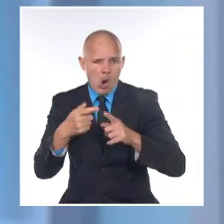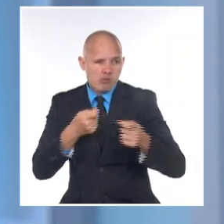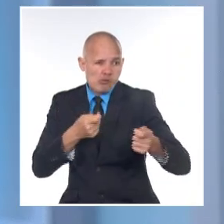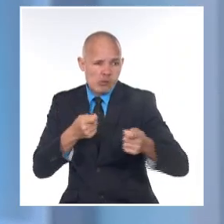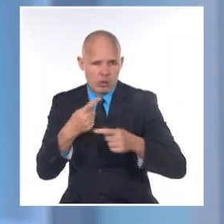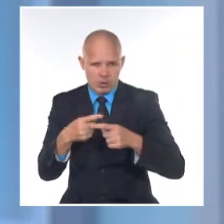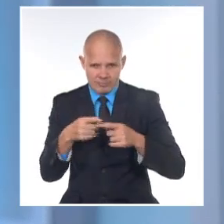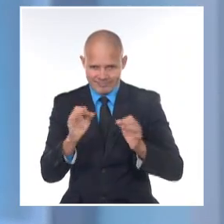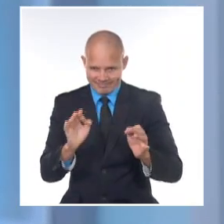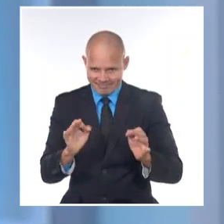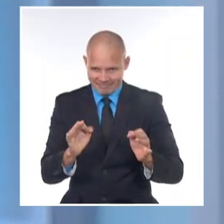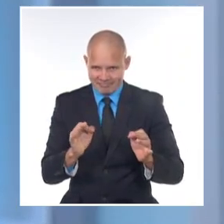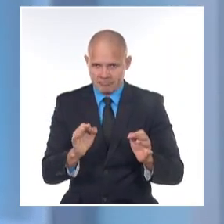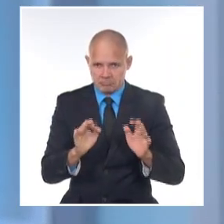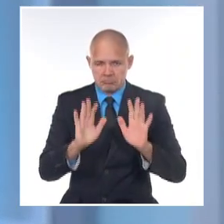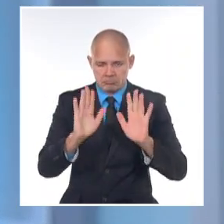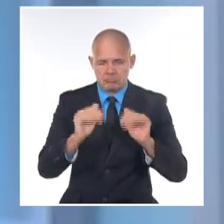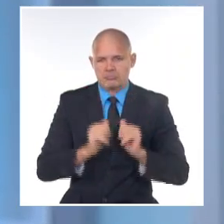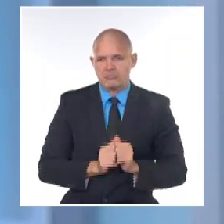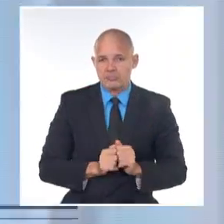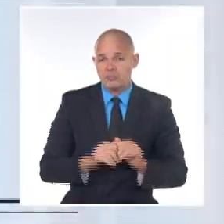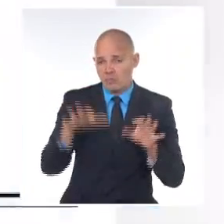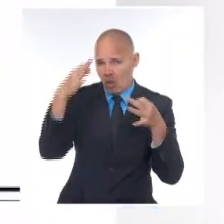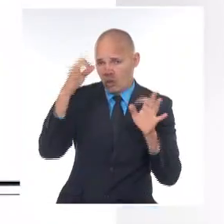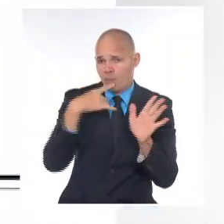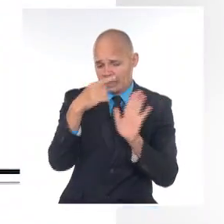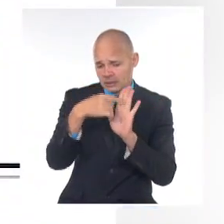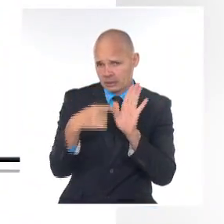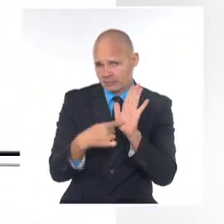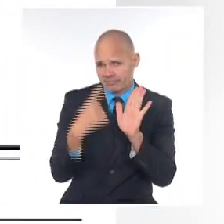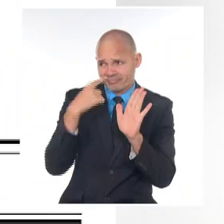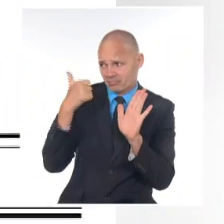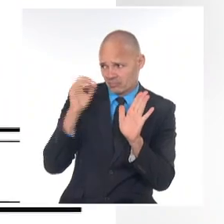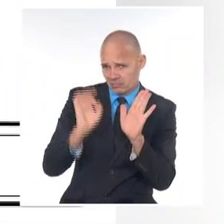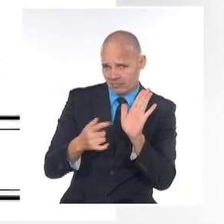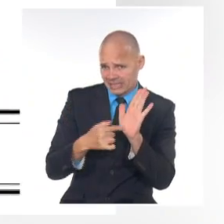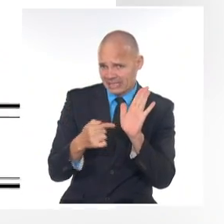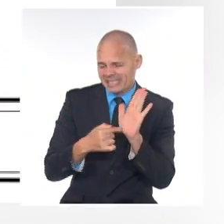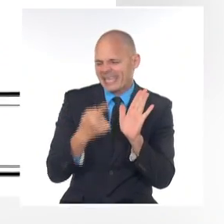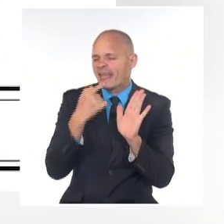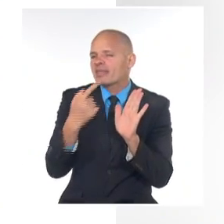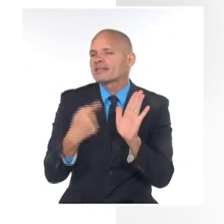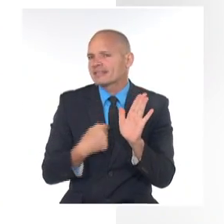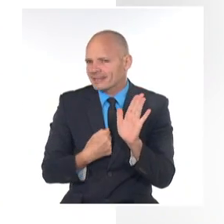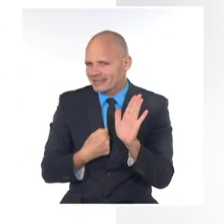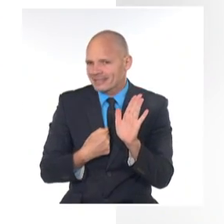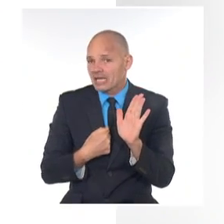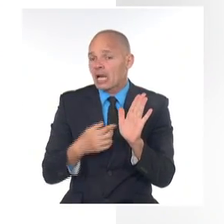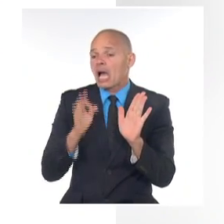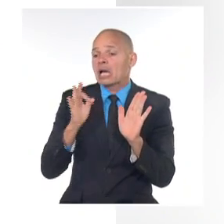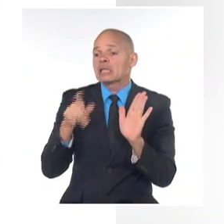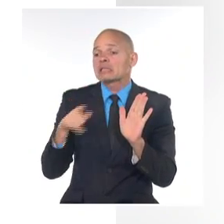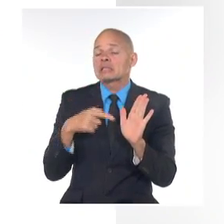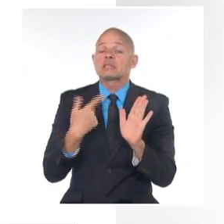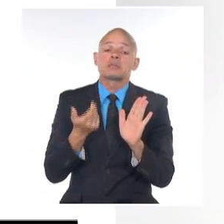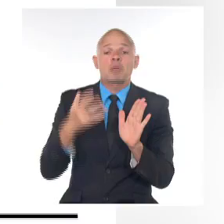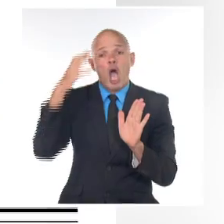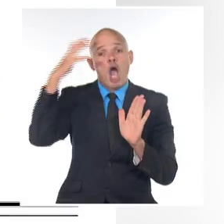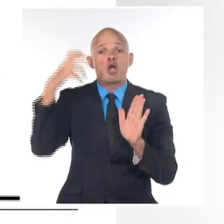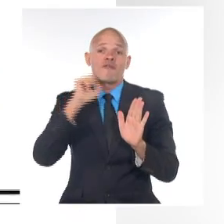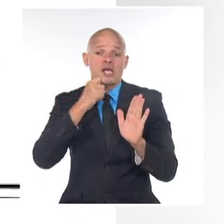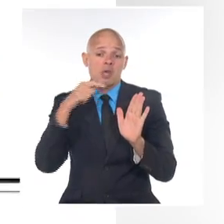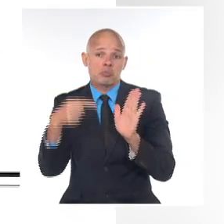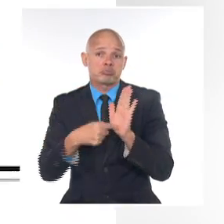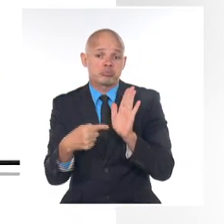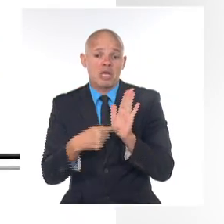convencional. Sencillamente estos documentos hacen una promoción a la desestabilización interna de aquellos países que consideran hostiles y